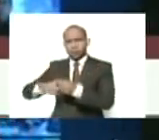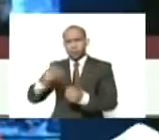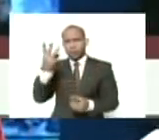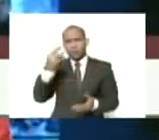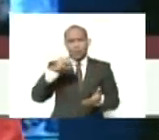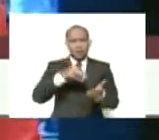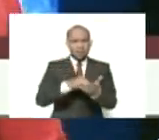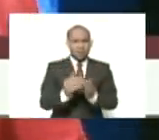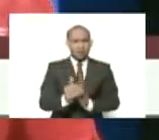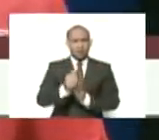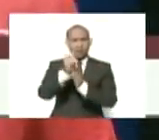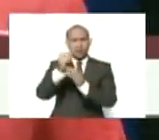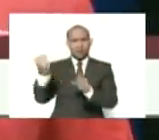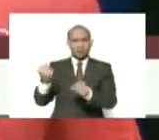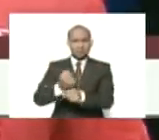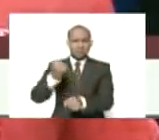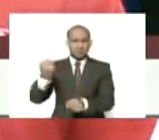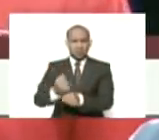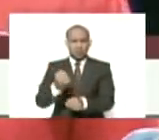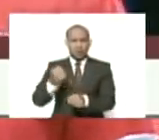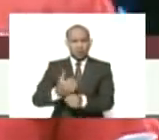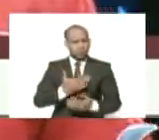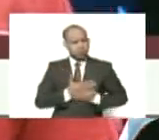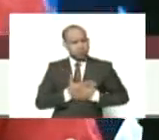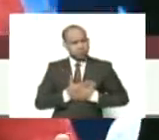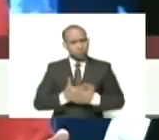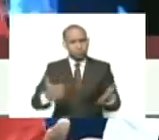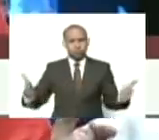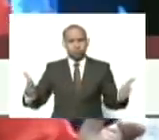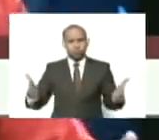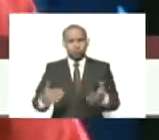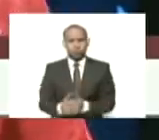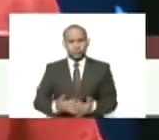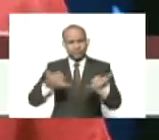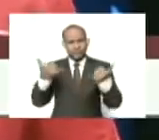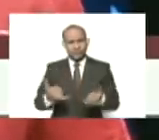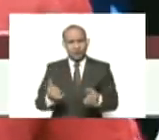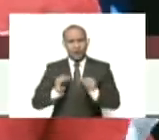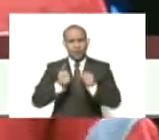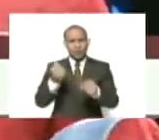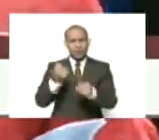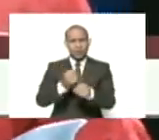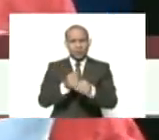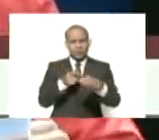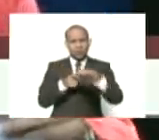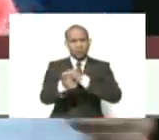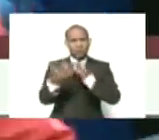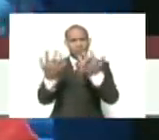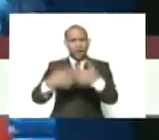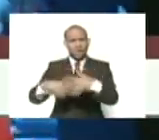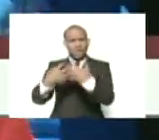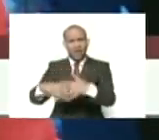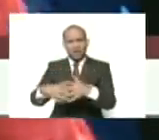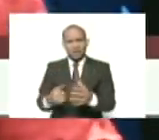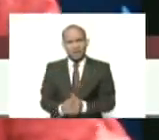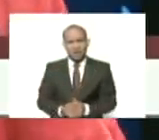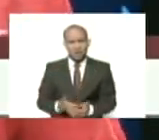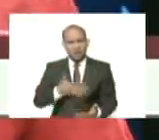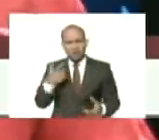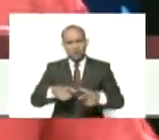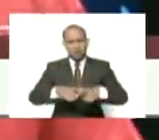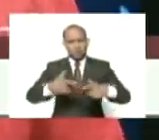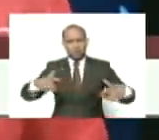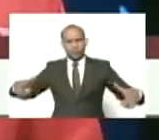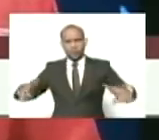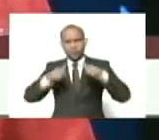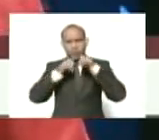líderes obreros dispuestos de una vez a entrar a las fábricas, dispuestos a expandir la